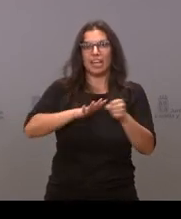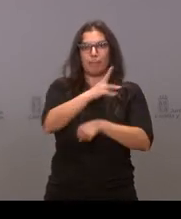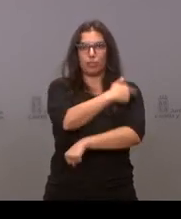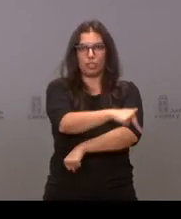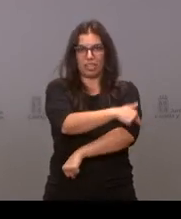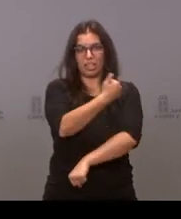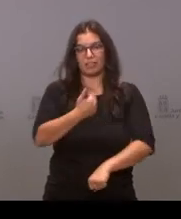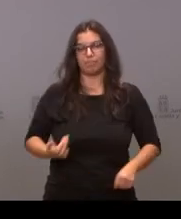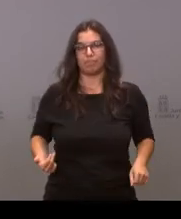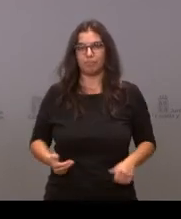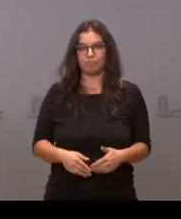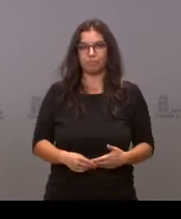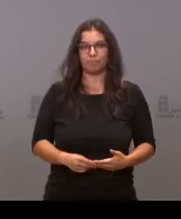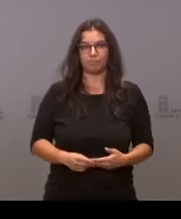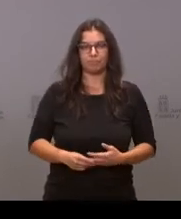conjunto